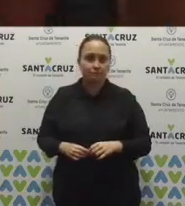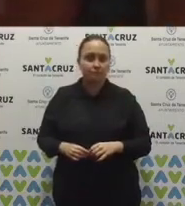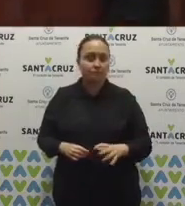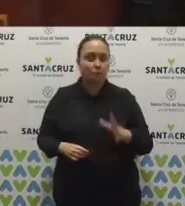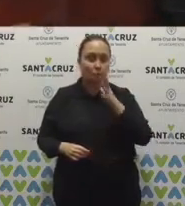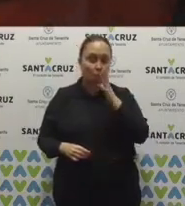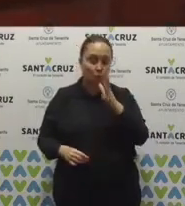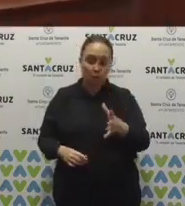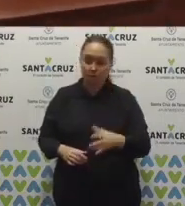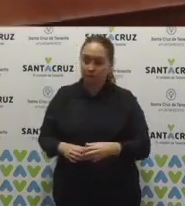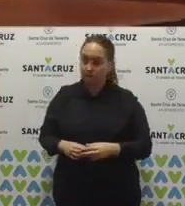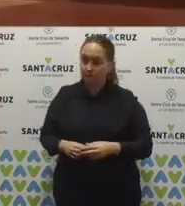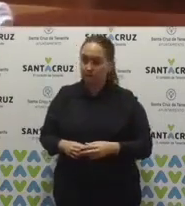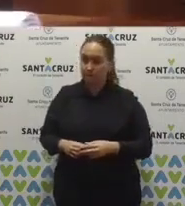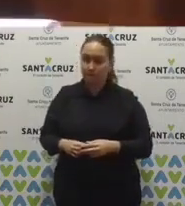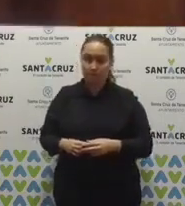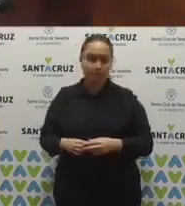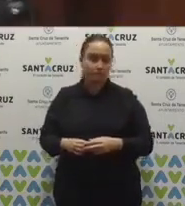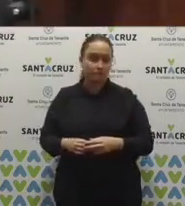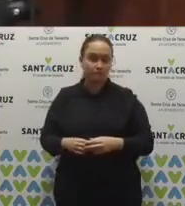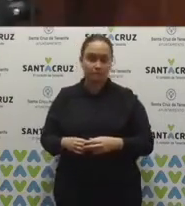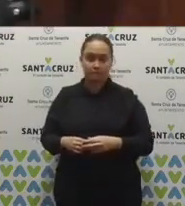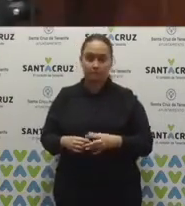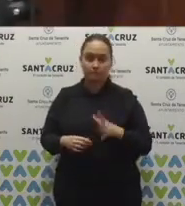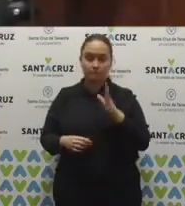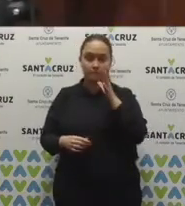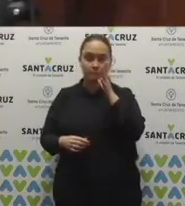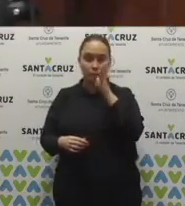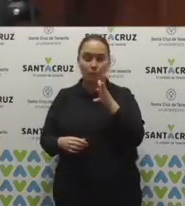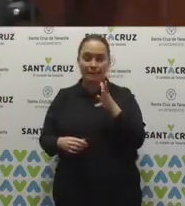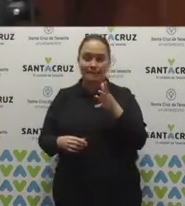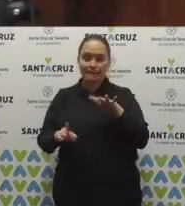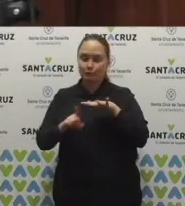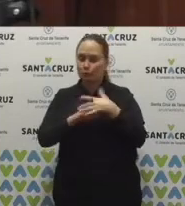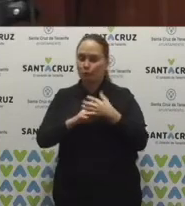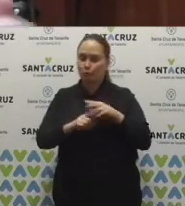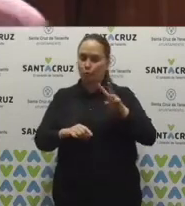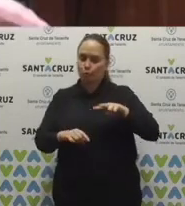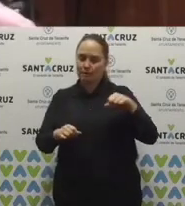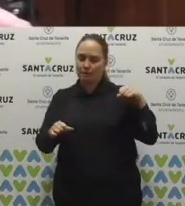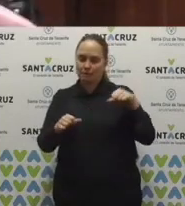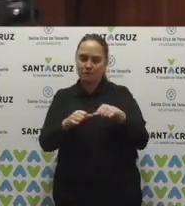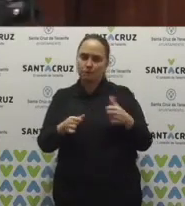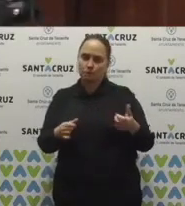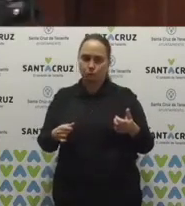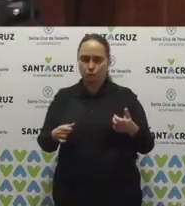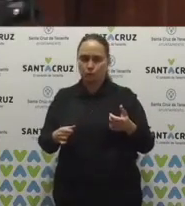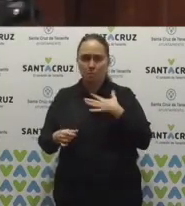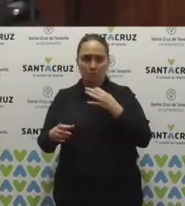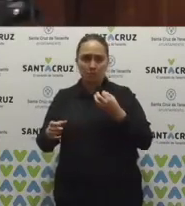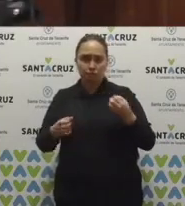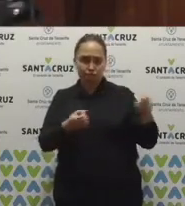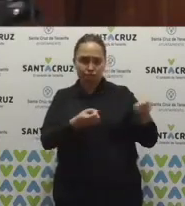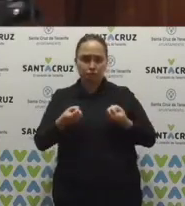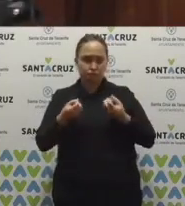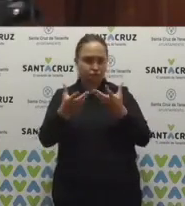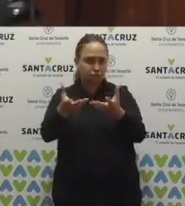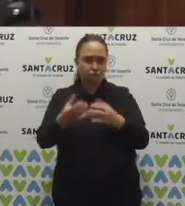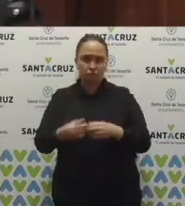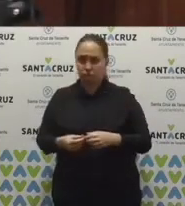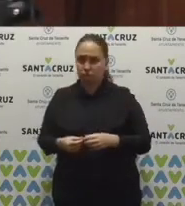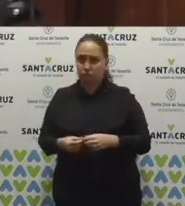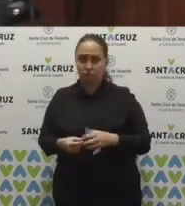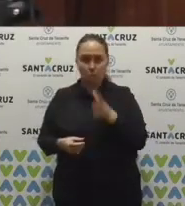lo que hemos vivido durante estos dos meses que yo creo que también es lícito que lo podamos trasladar que yo creo que este es el